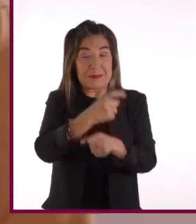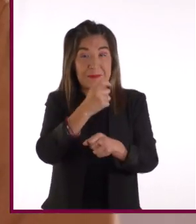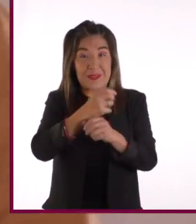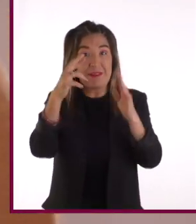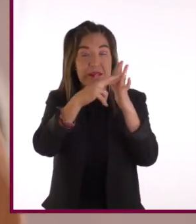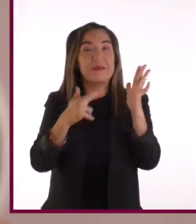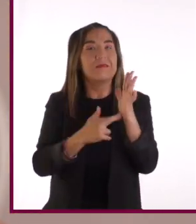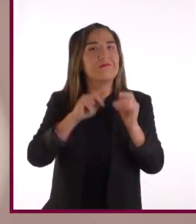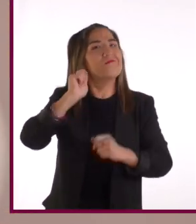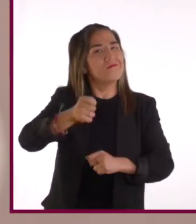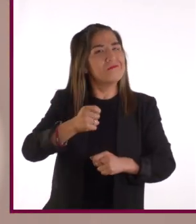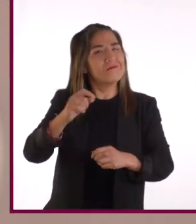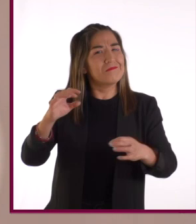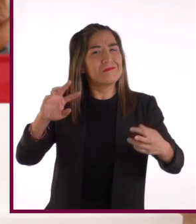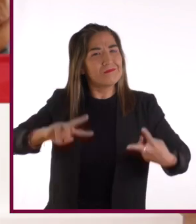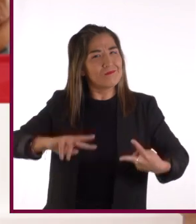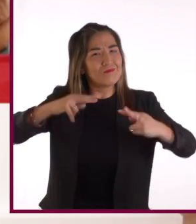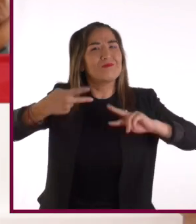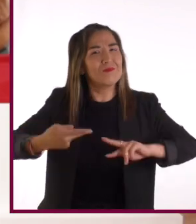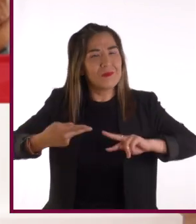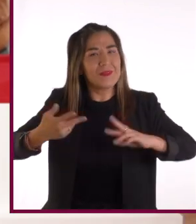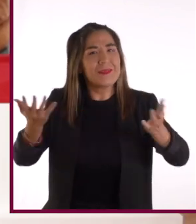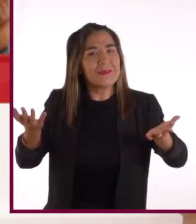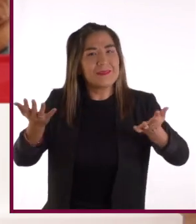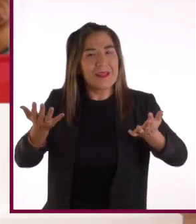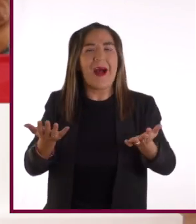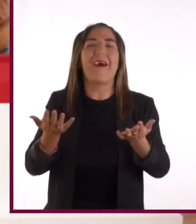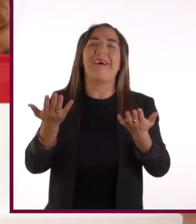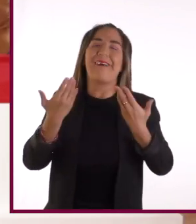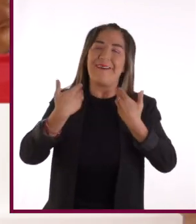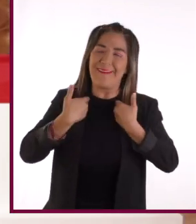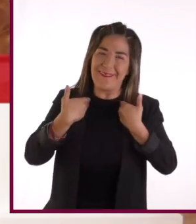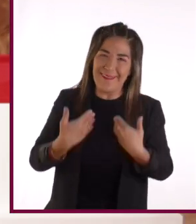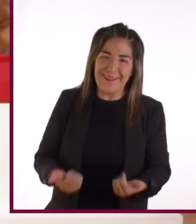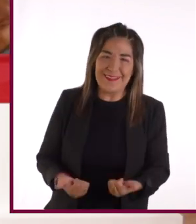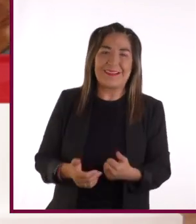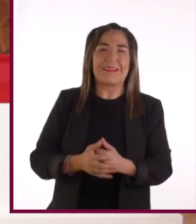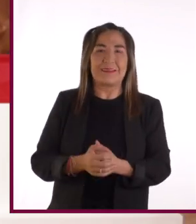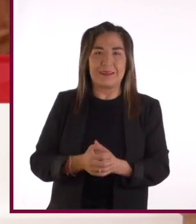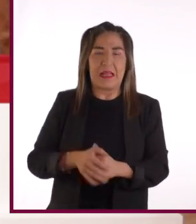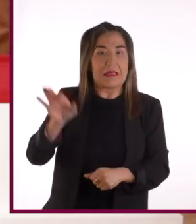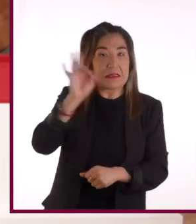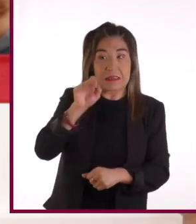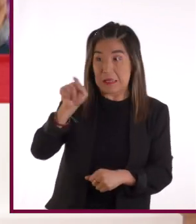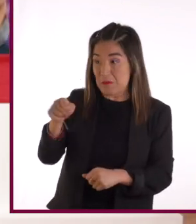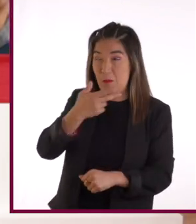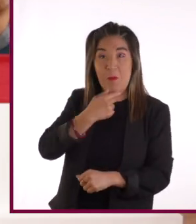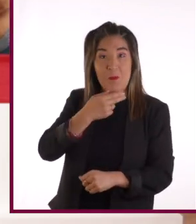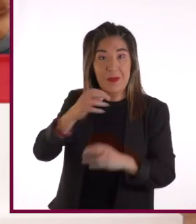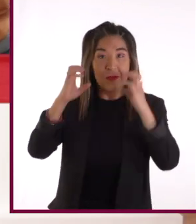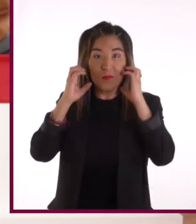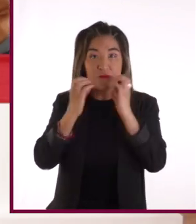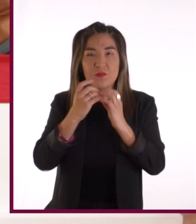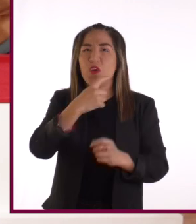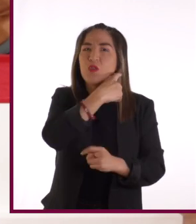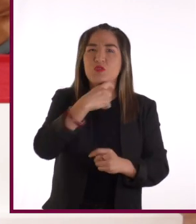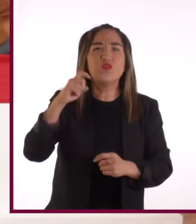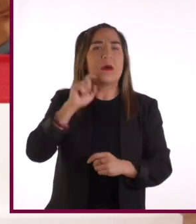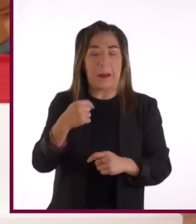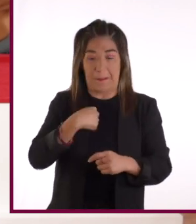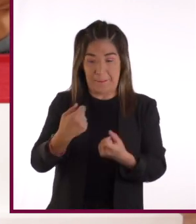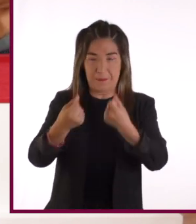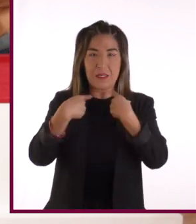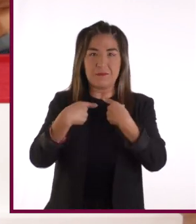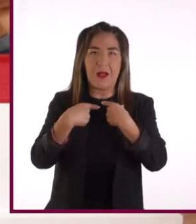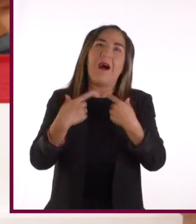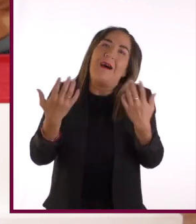primera regla contiene la contradicción. Claro, ya lo veo. Si el barbero se rasura a sí mismo, entonces